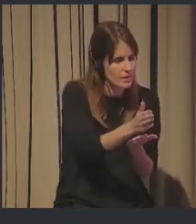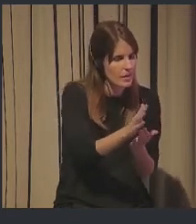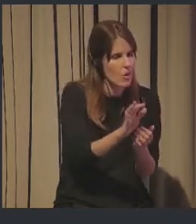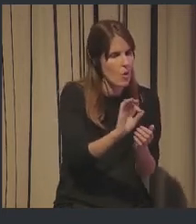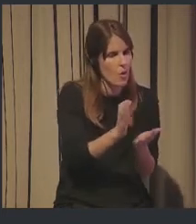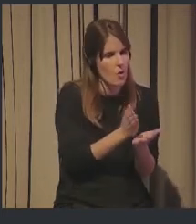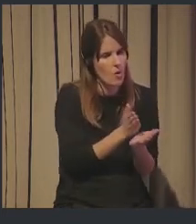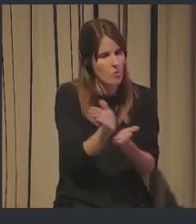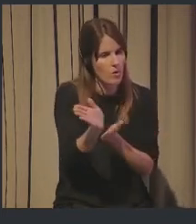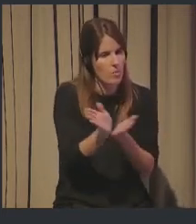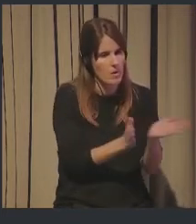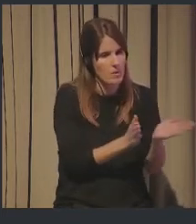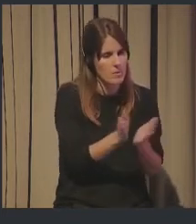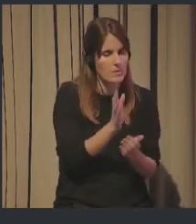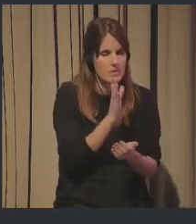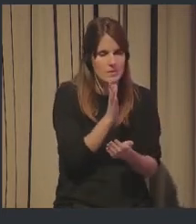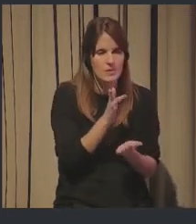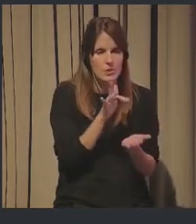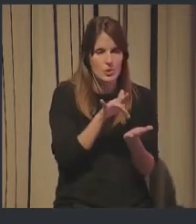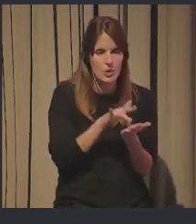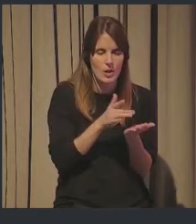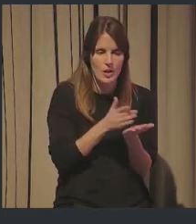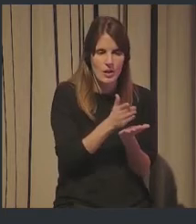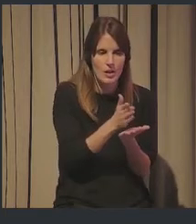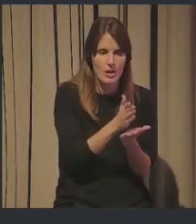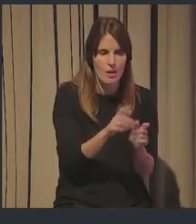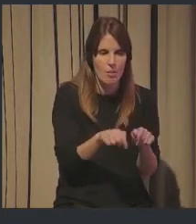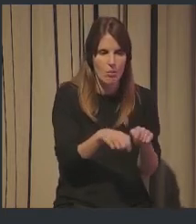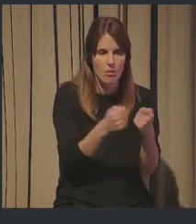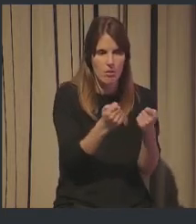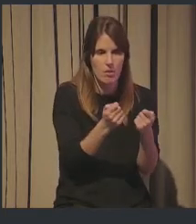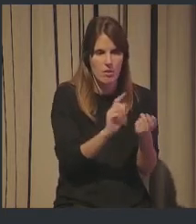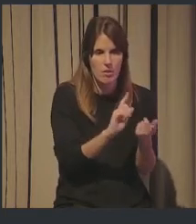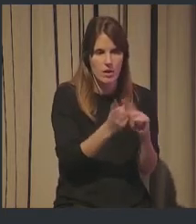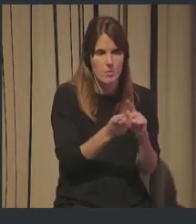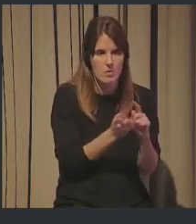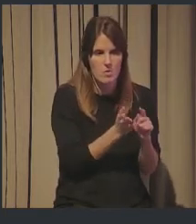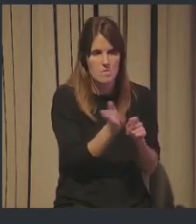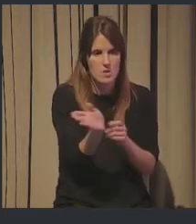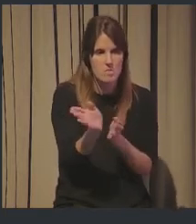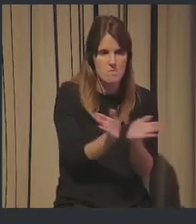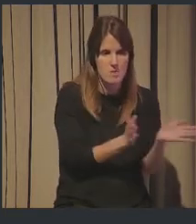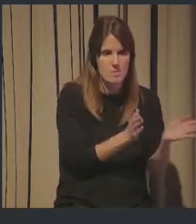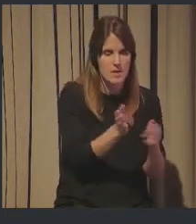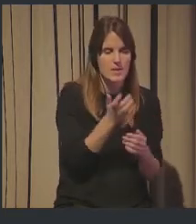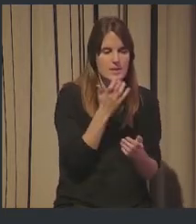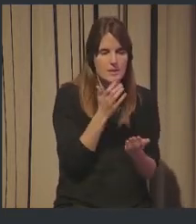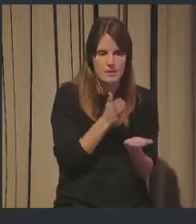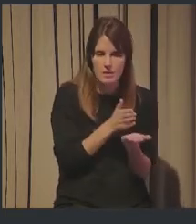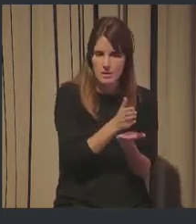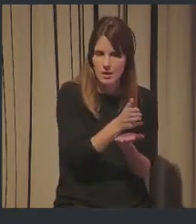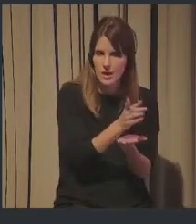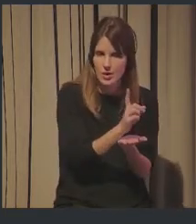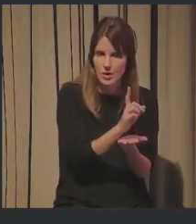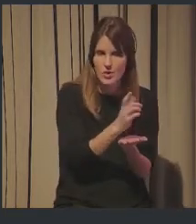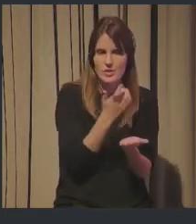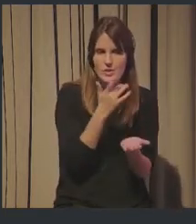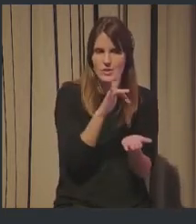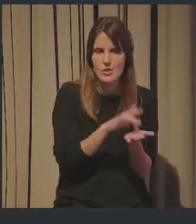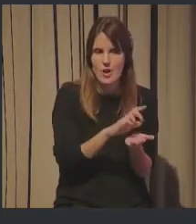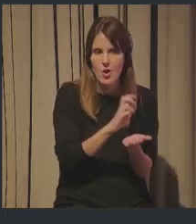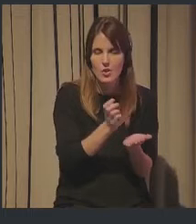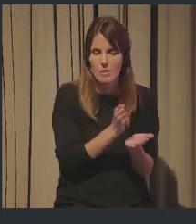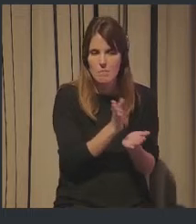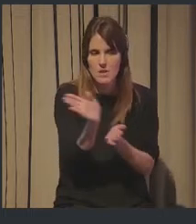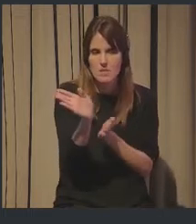las disrupciones potenciales? Entonces, preguntamos la pregunta de ¿qué es lo que podría pasar en lugar de eso? Y el reto está en